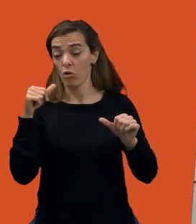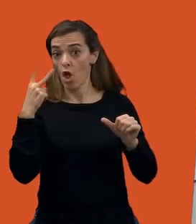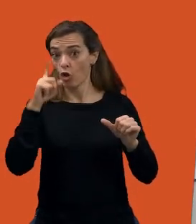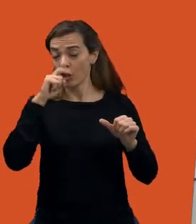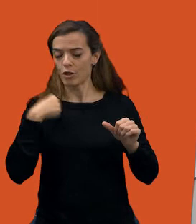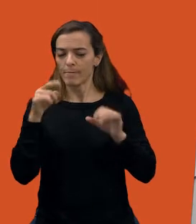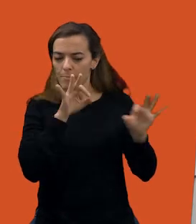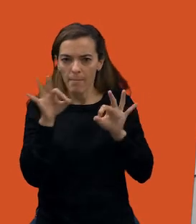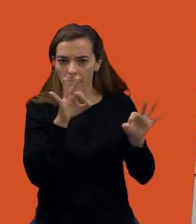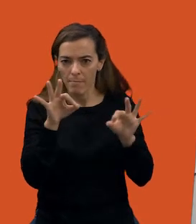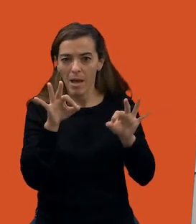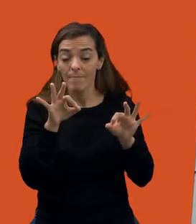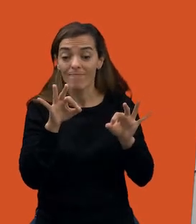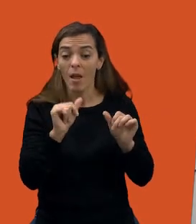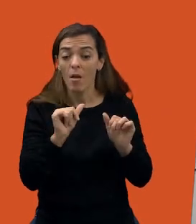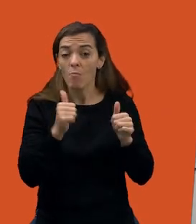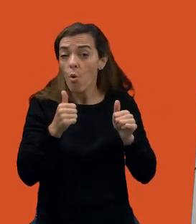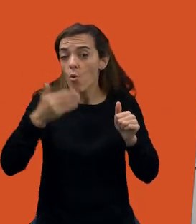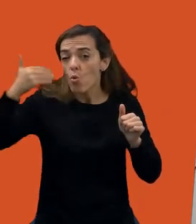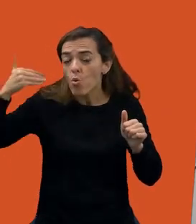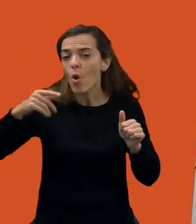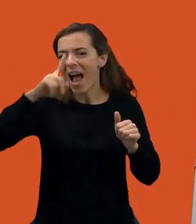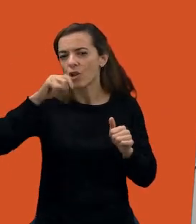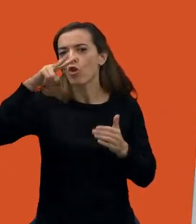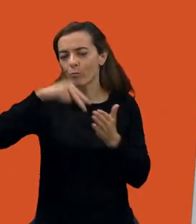podría remontarse hasta el 2018, el origen